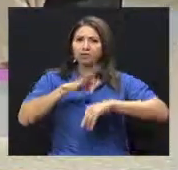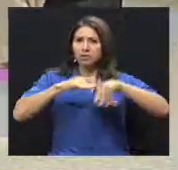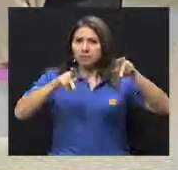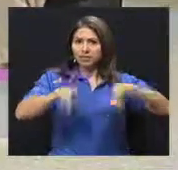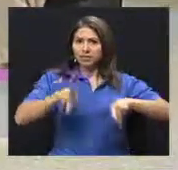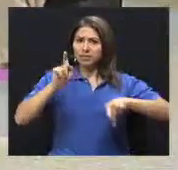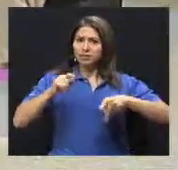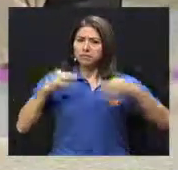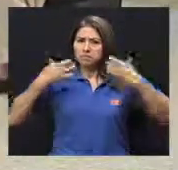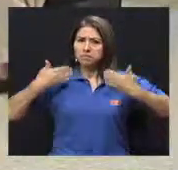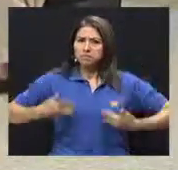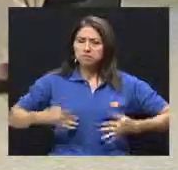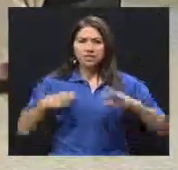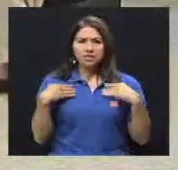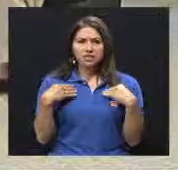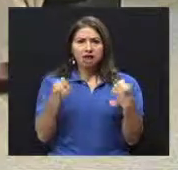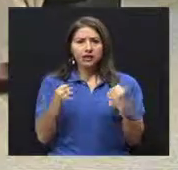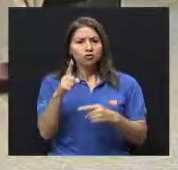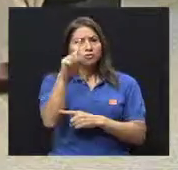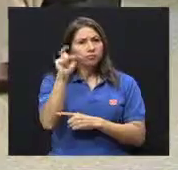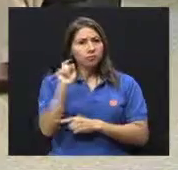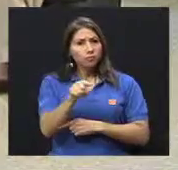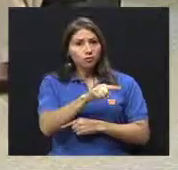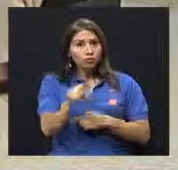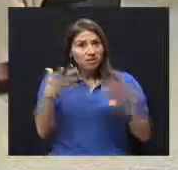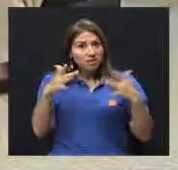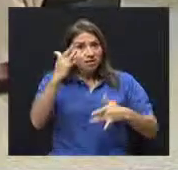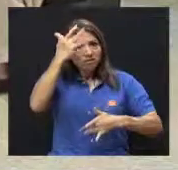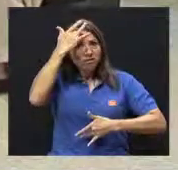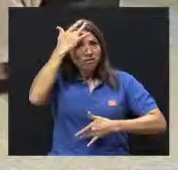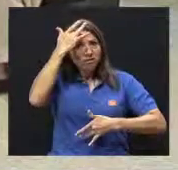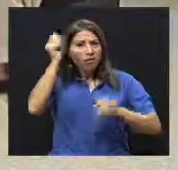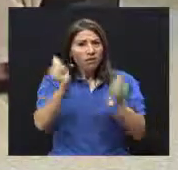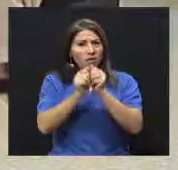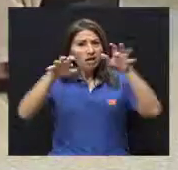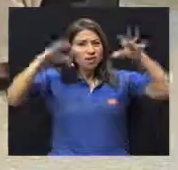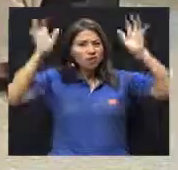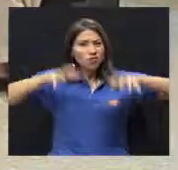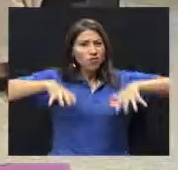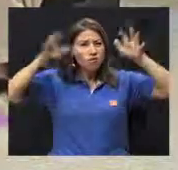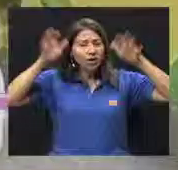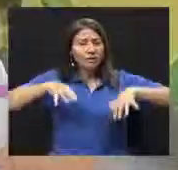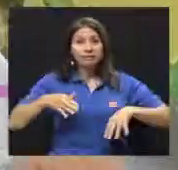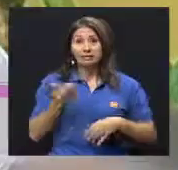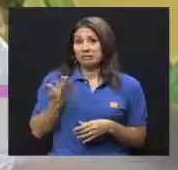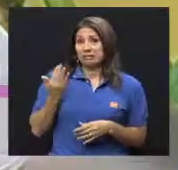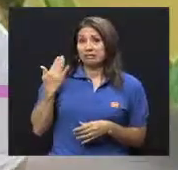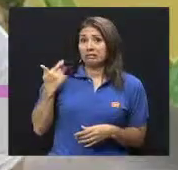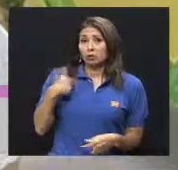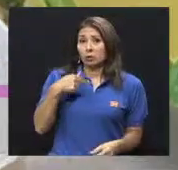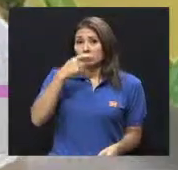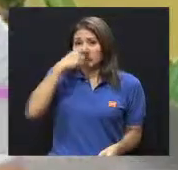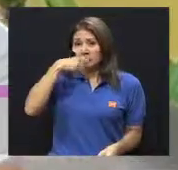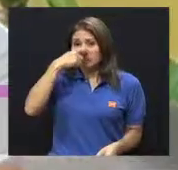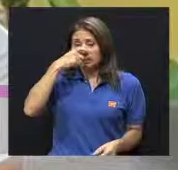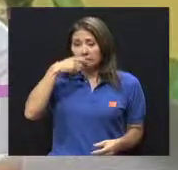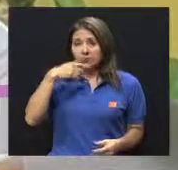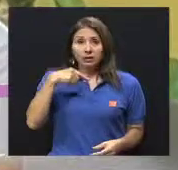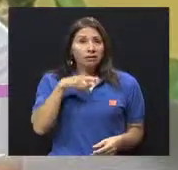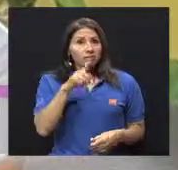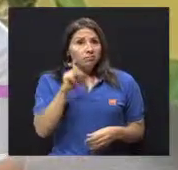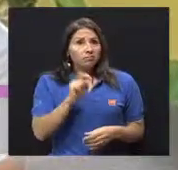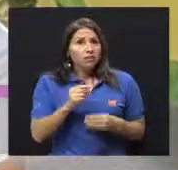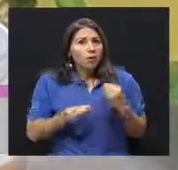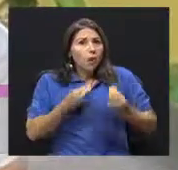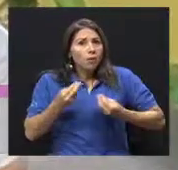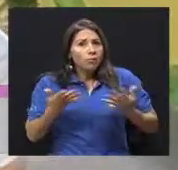de estar sanos, ¿verdad? Ustedes han enfermado mucho últimamente con las lluvias que han entrado. Yo acabo de salir de un resfriado. ¿Verdad, Jimena?